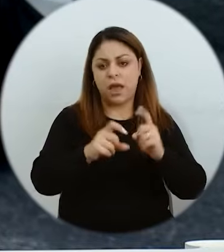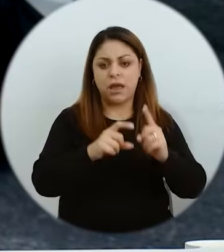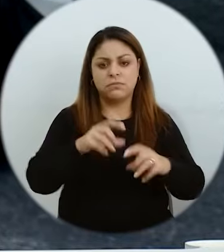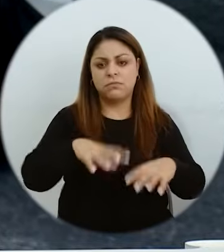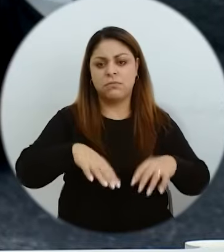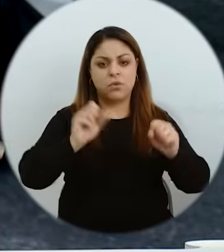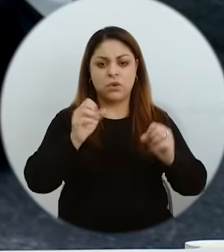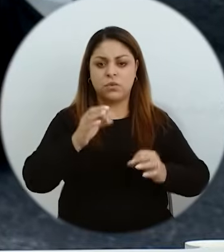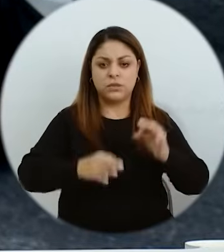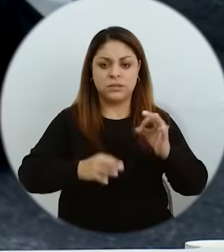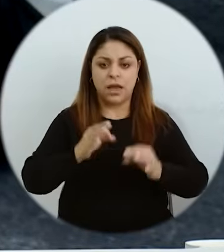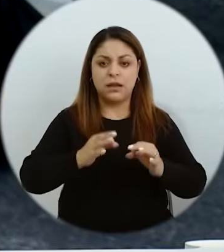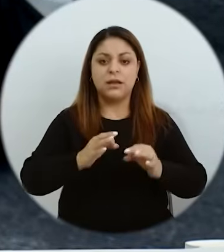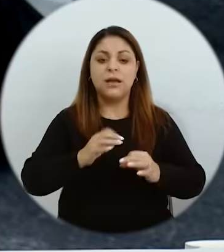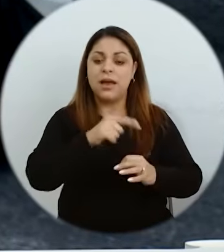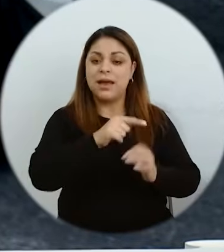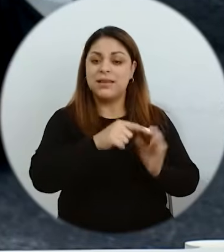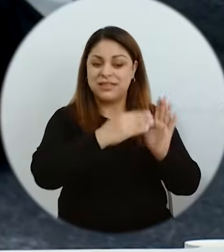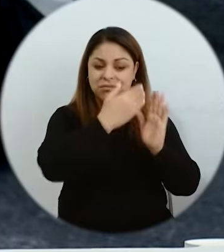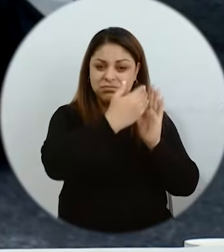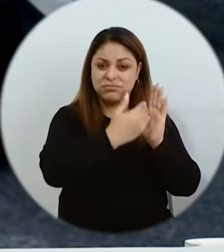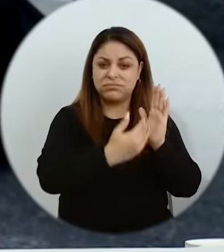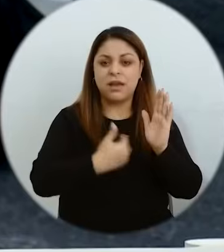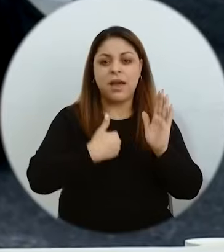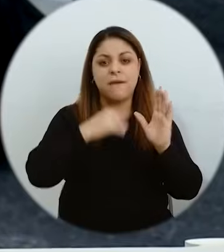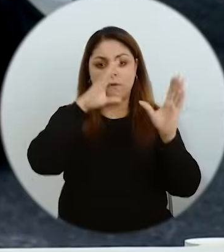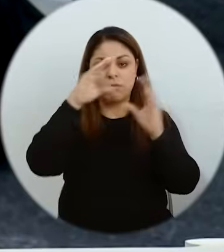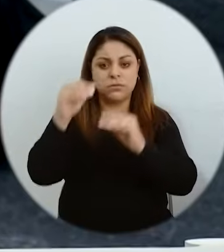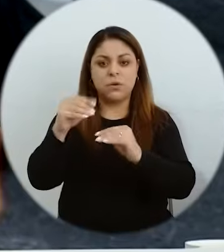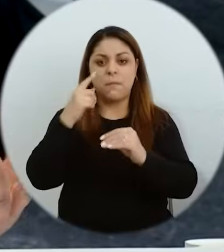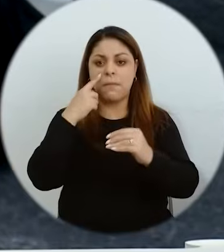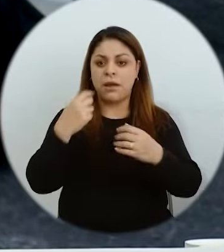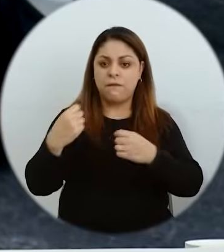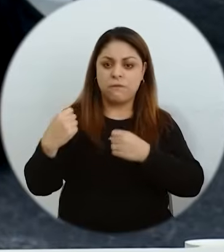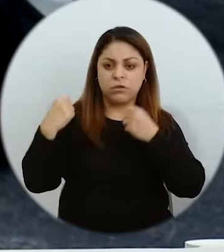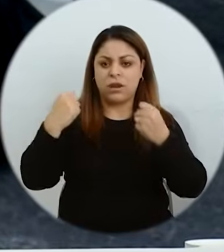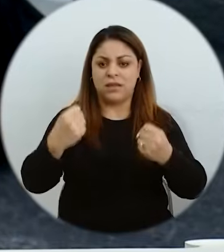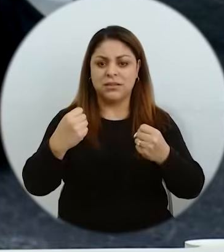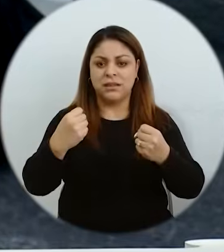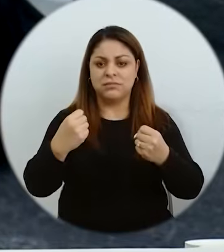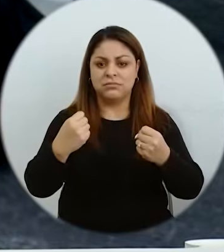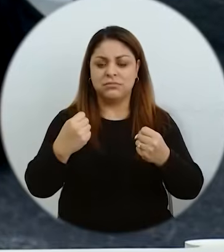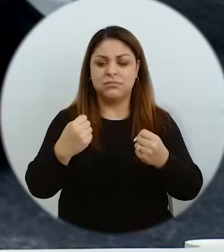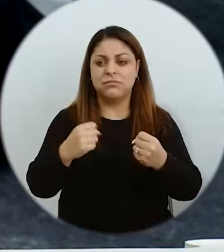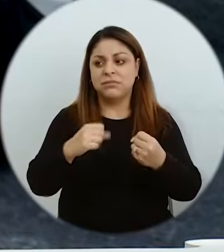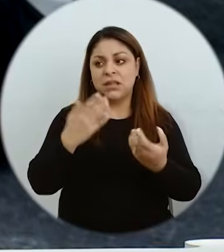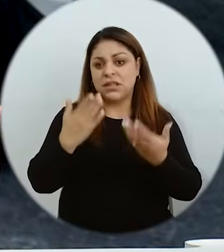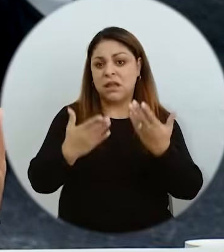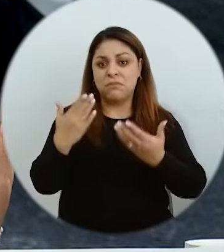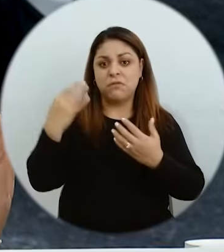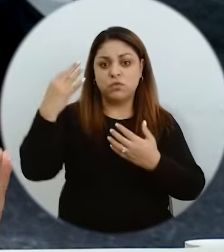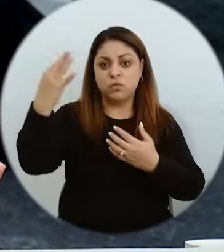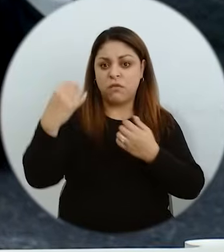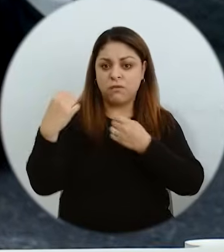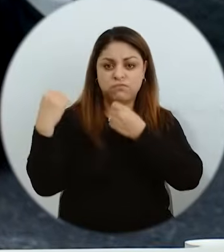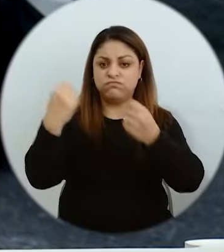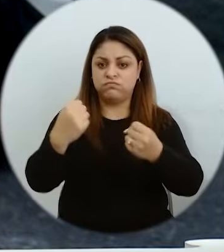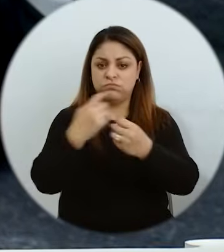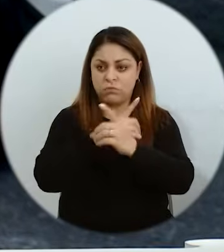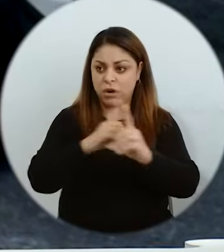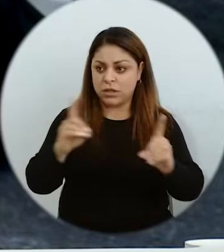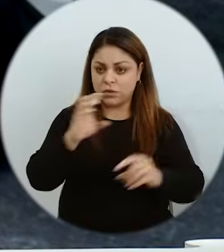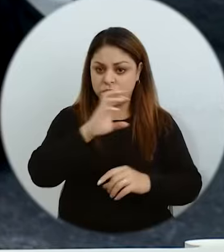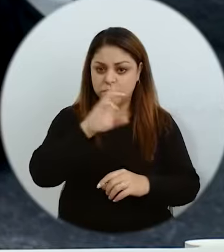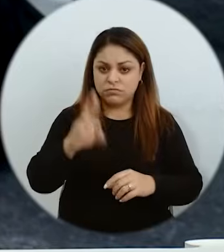que tal vez cuestionar, ¿verdad?, al Poder Judicial como tal, lo que hace más bien es dar información para fortalecer lo que al mismo tiempo se puede